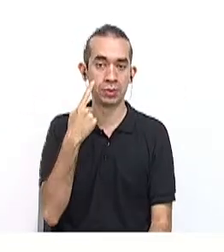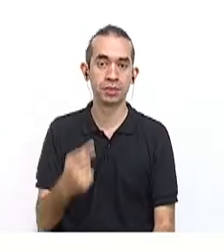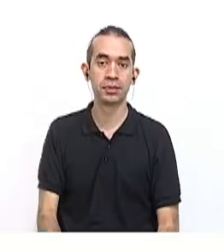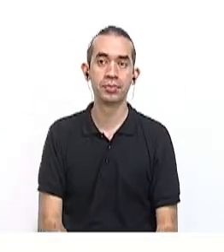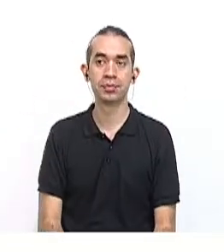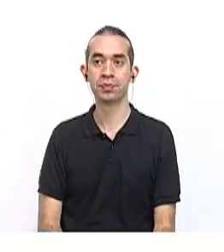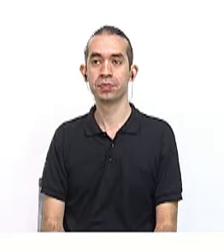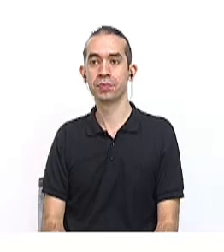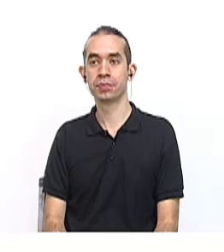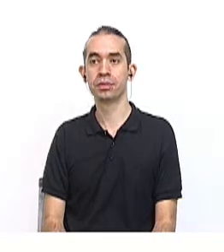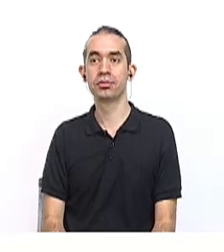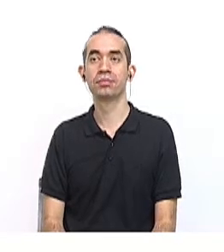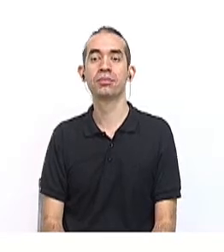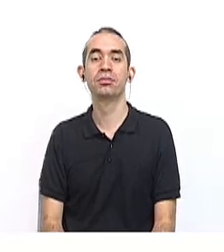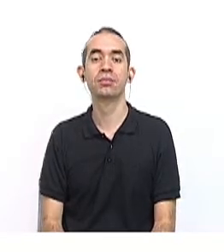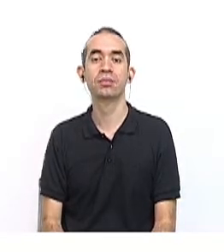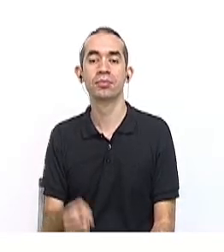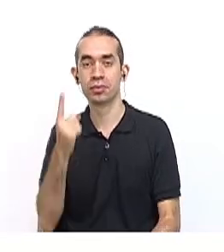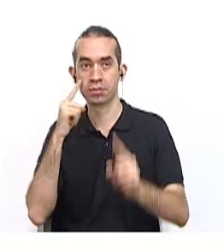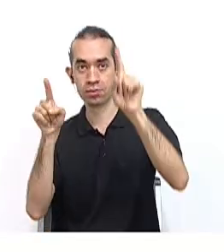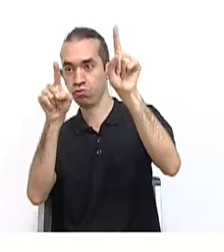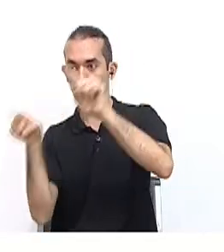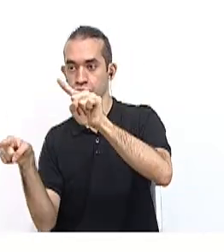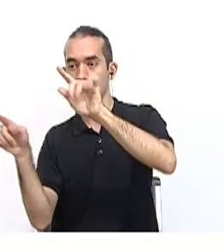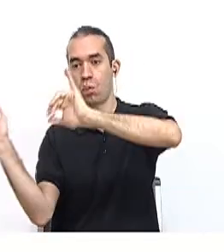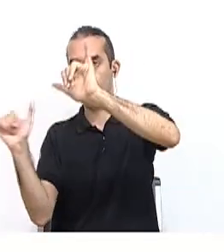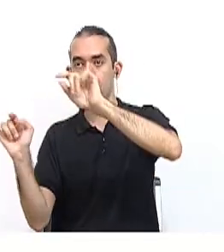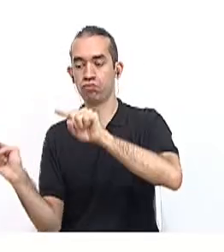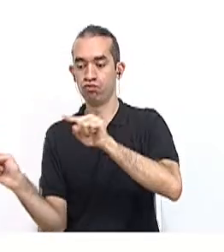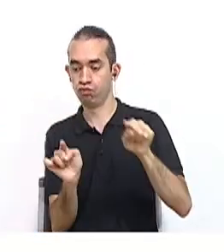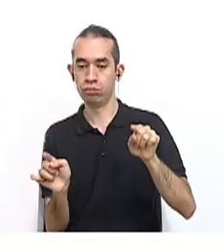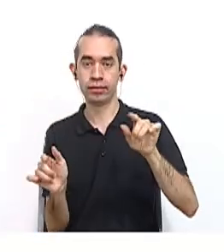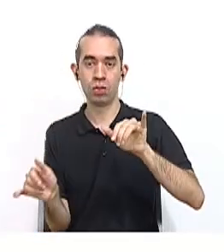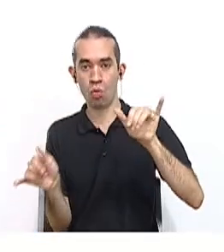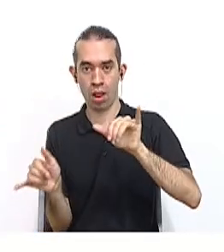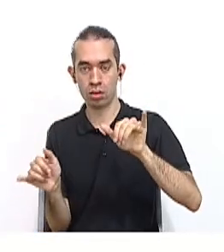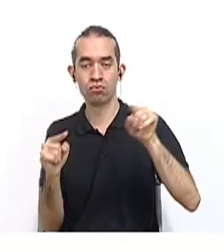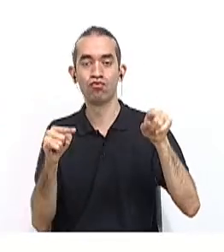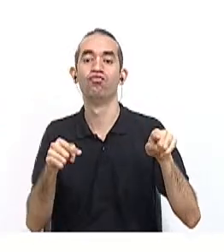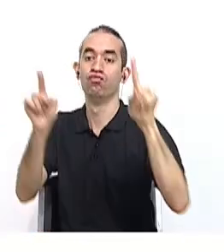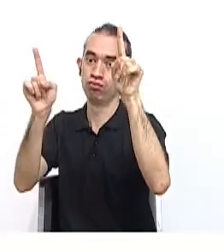Si encontramos que 3 lados de un triángulo son